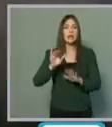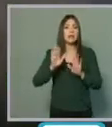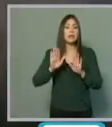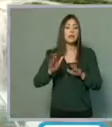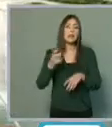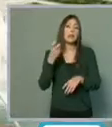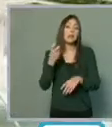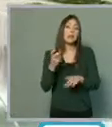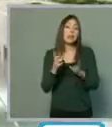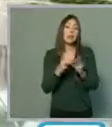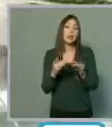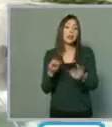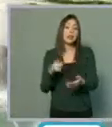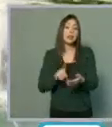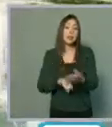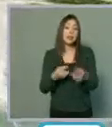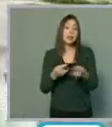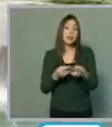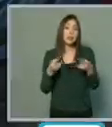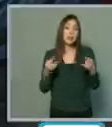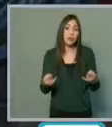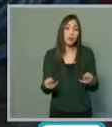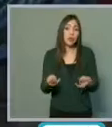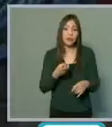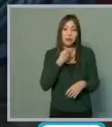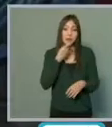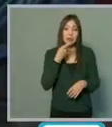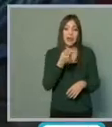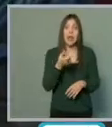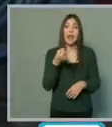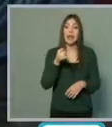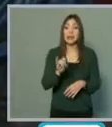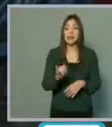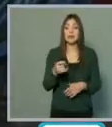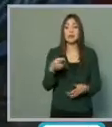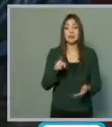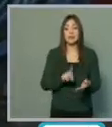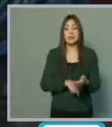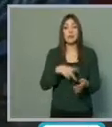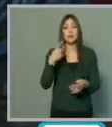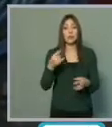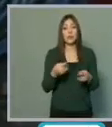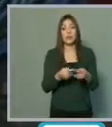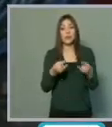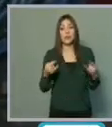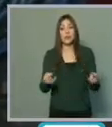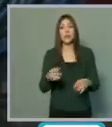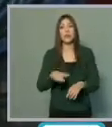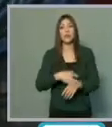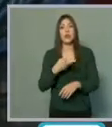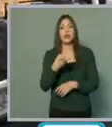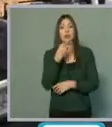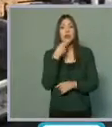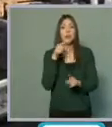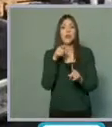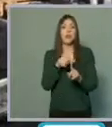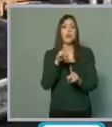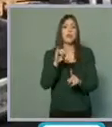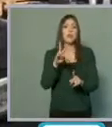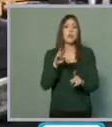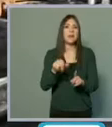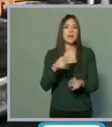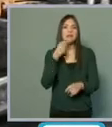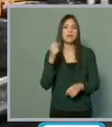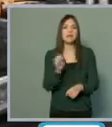es la detalle histórica, no es la leyenda, Claro. así fue, no sé qué, así fue. Por algo era Rusia Iván en el Terrible. Iván el